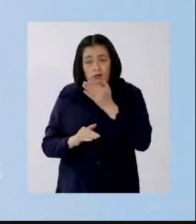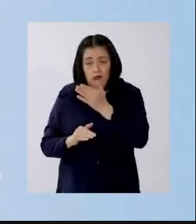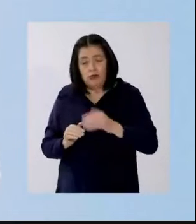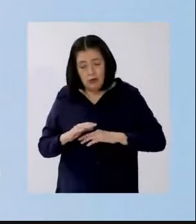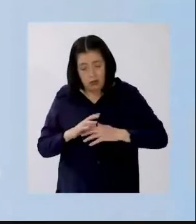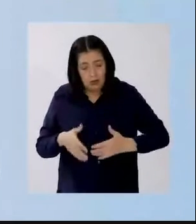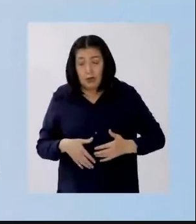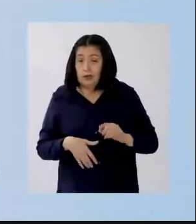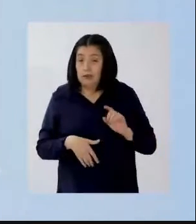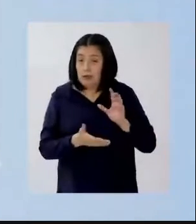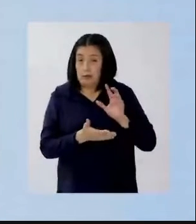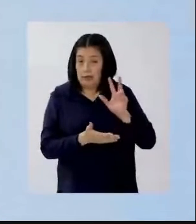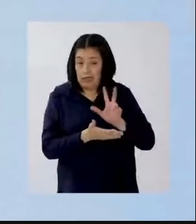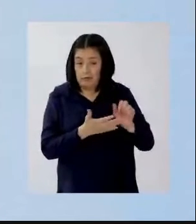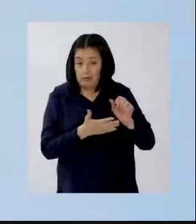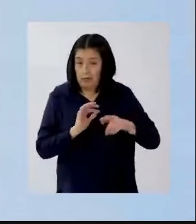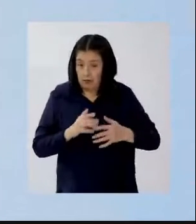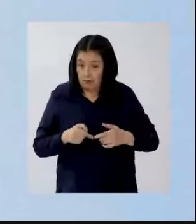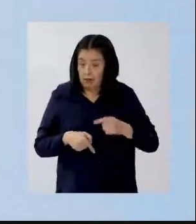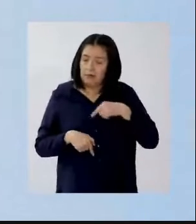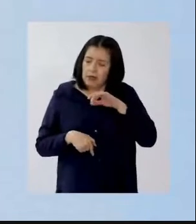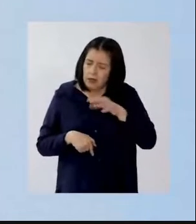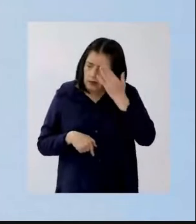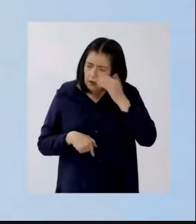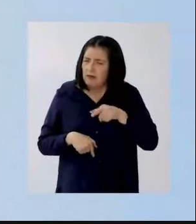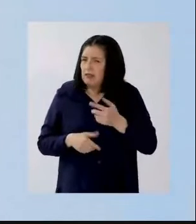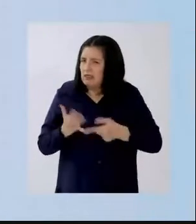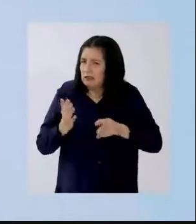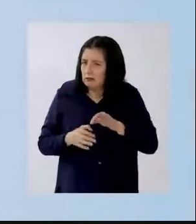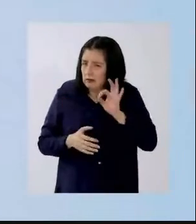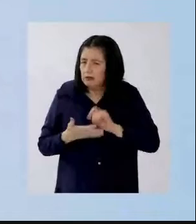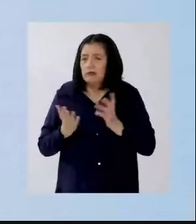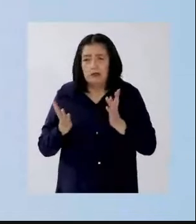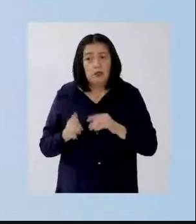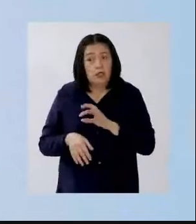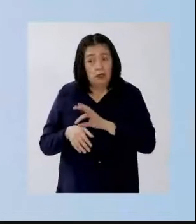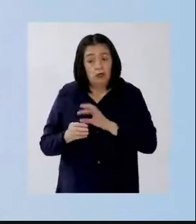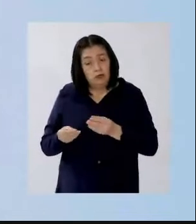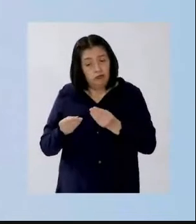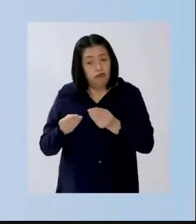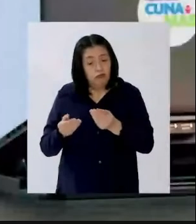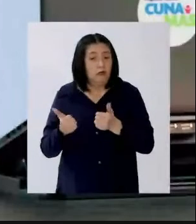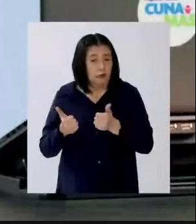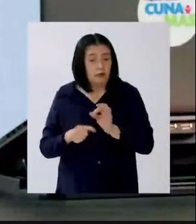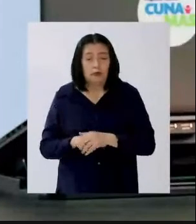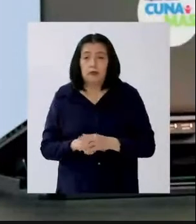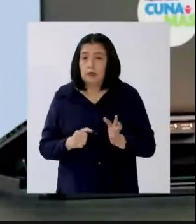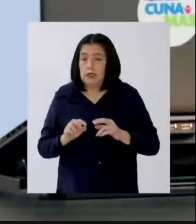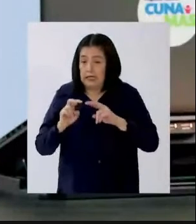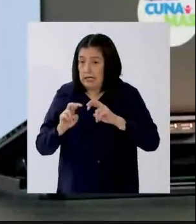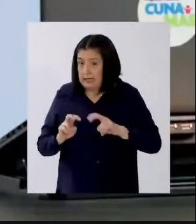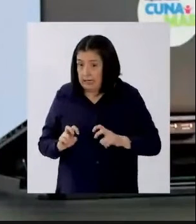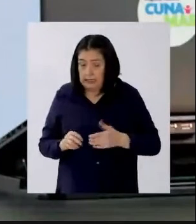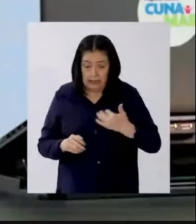primer trimestre del embarazo para poder detectarlas a tiempo y recibir el tratamiento médico adecuado. El examen de